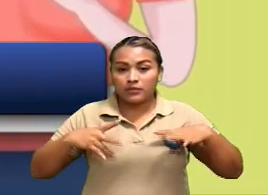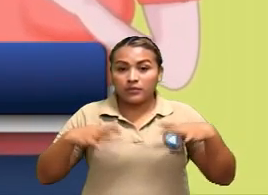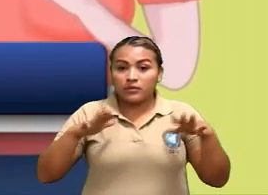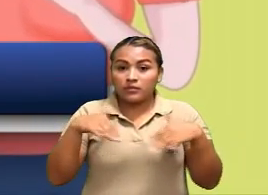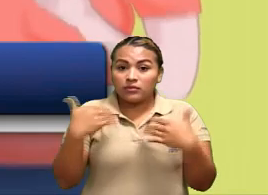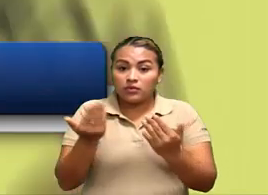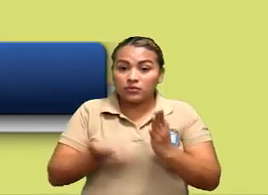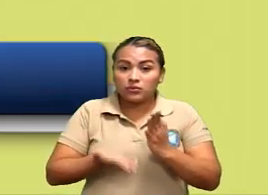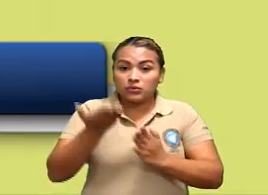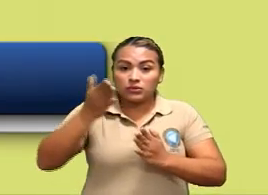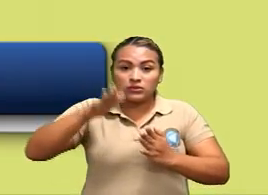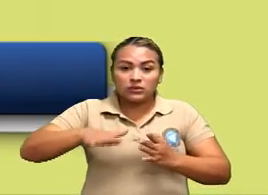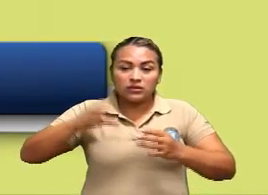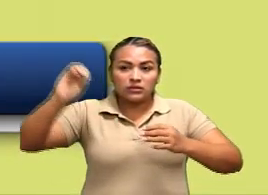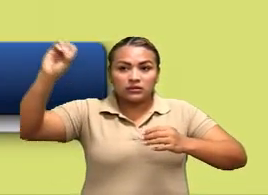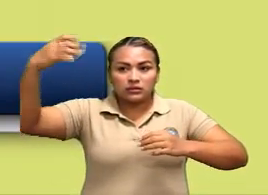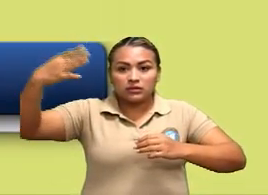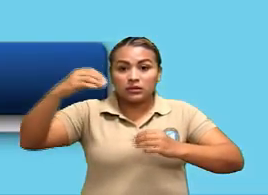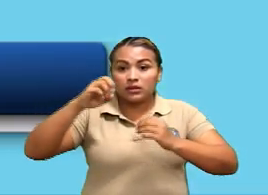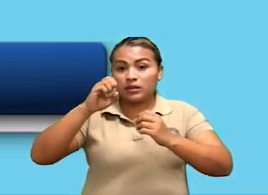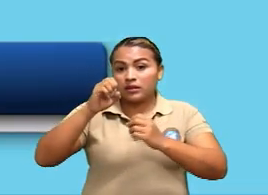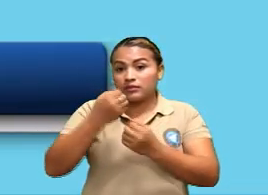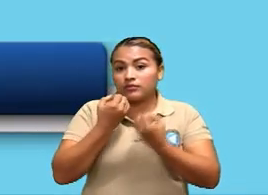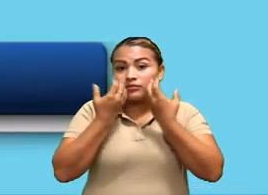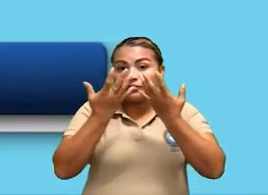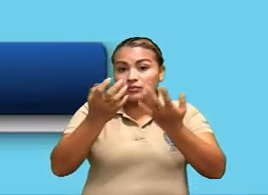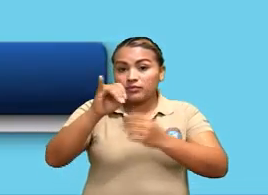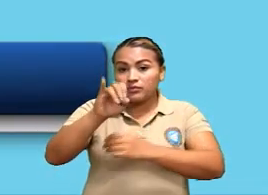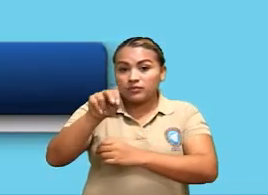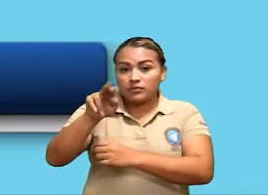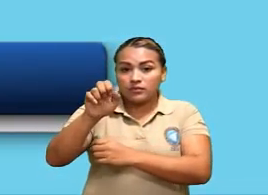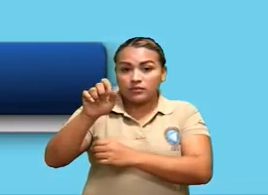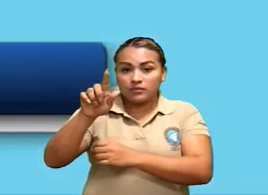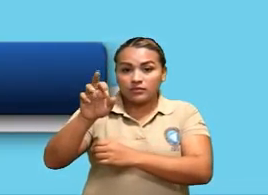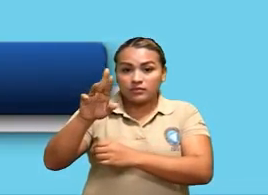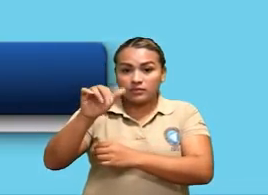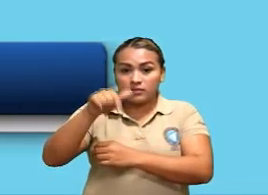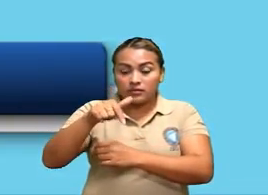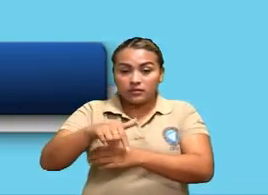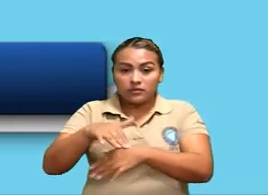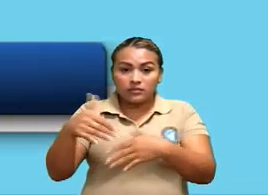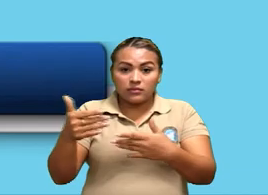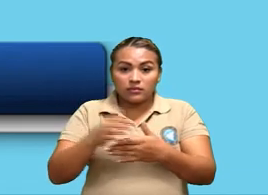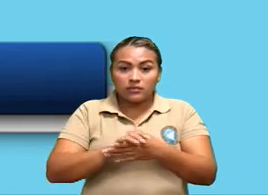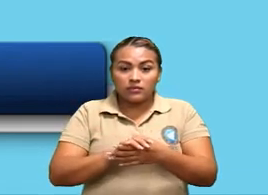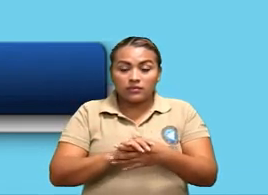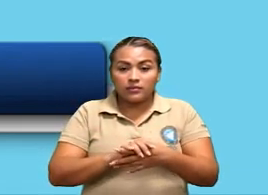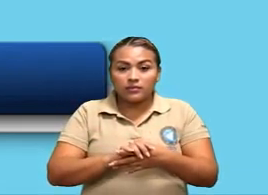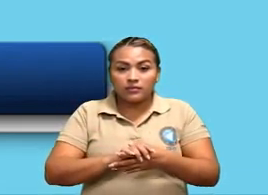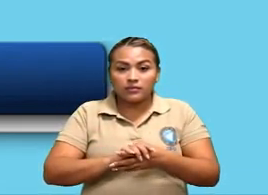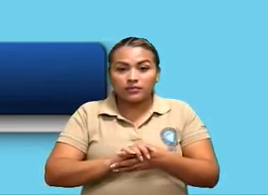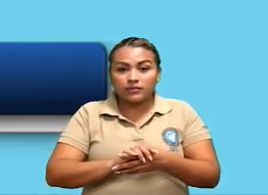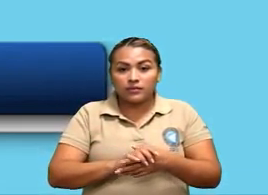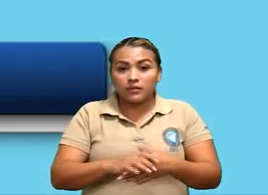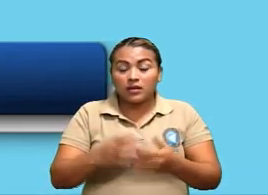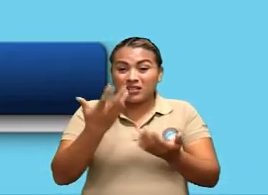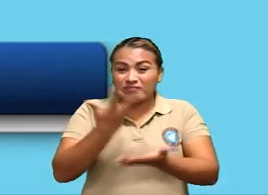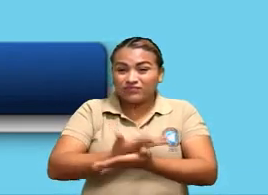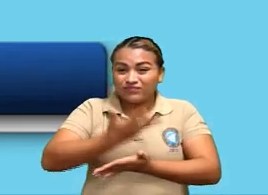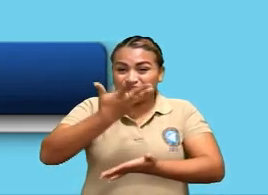temperaturas, y lo que va a decir el INETER hace poco, temperaturas de 34, 36 grados centígrados, es caliente,